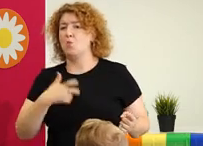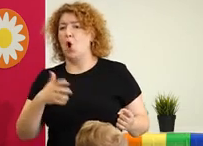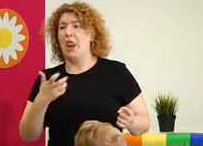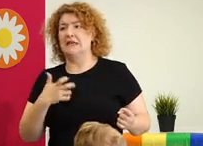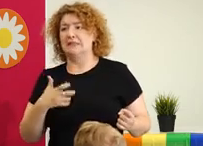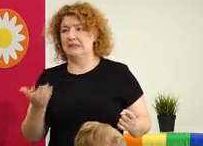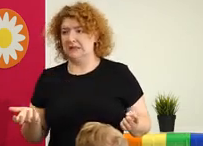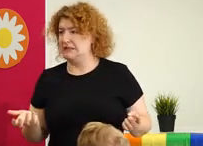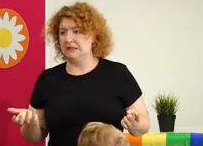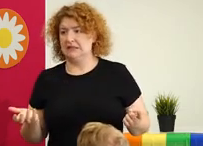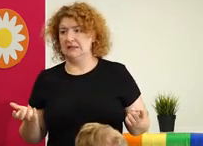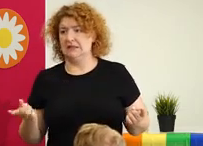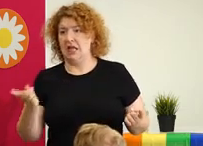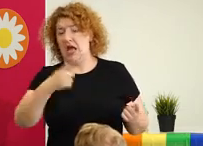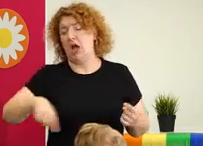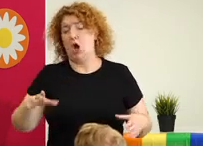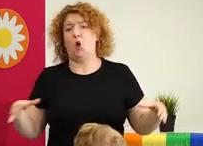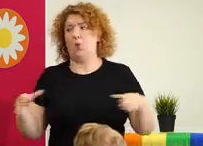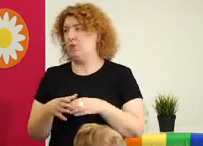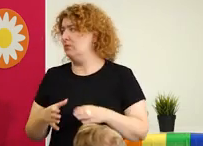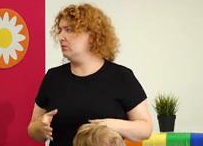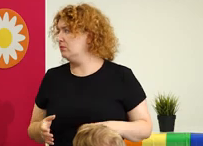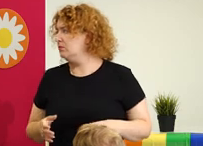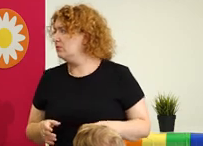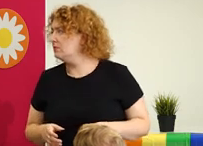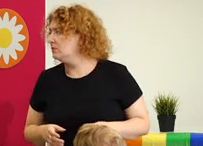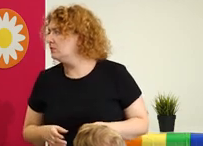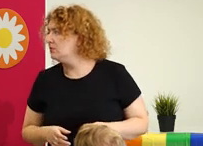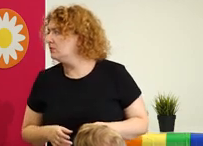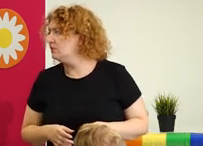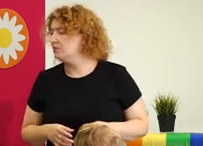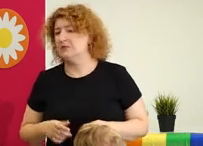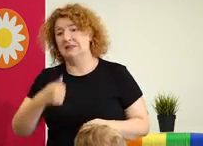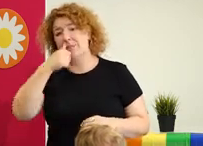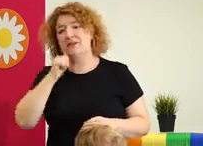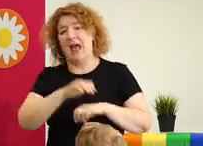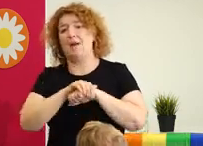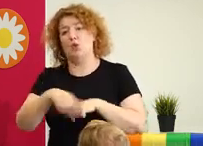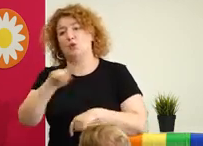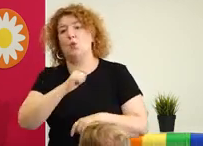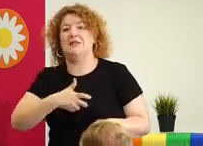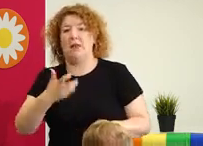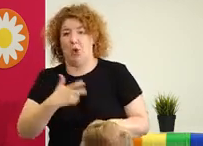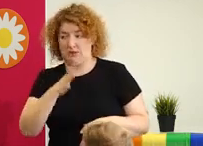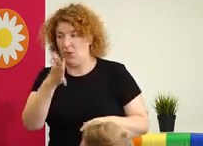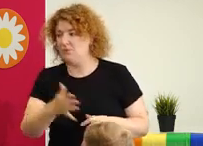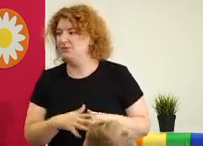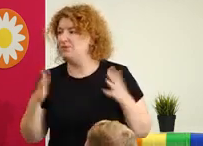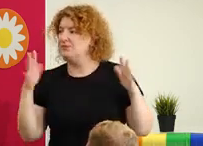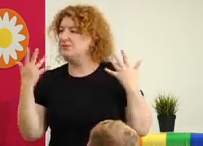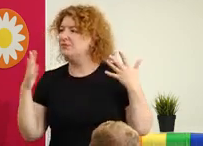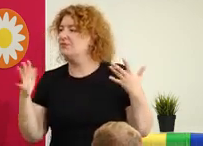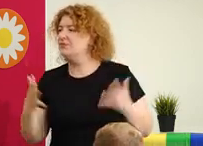molestamos, por ejemplo, a toda esa pandilla de amigos de Pedro Sánchez, ¿no? Que les molesta.